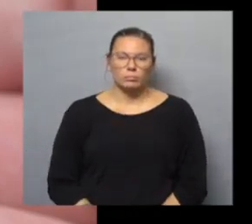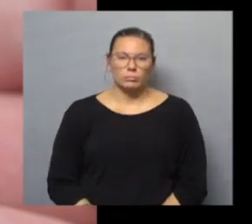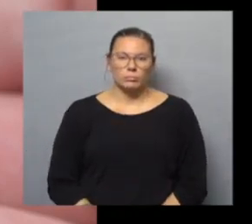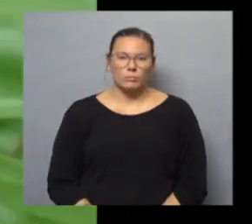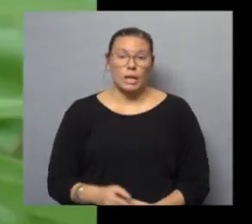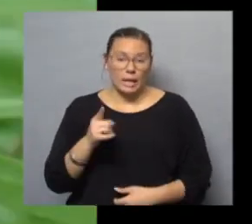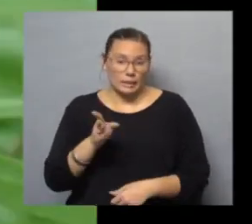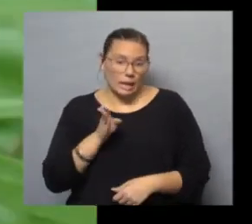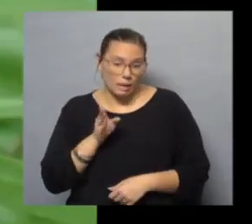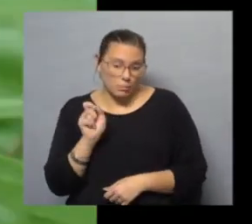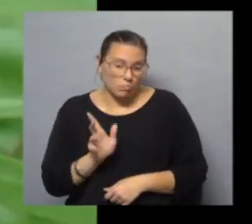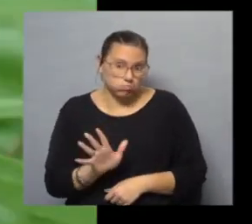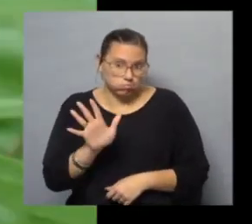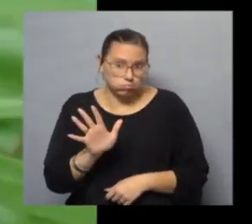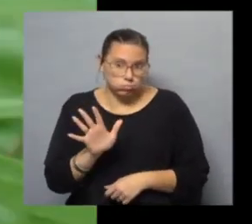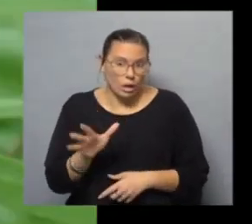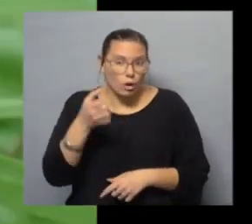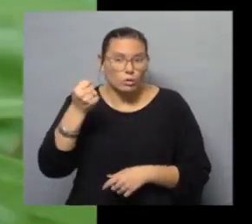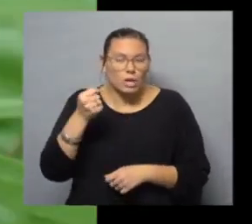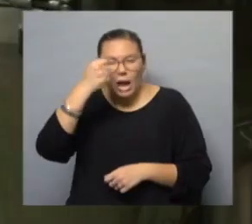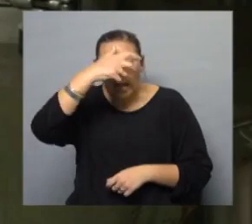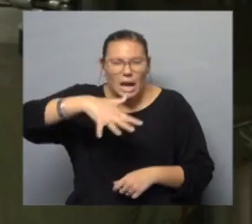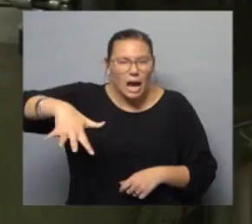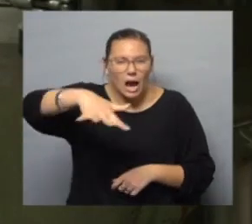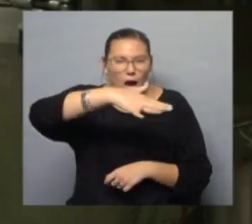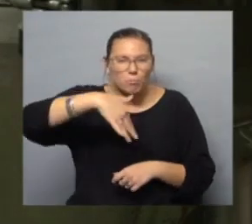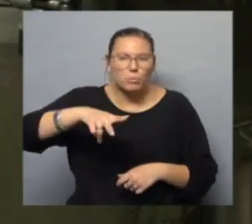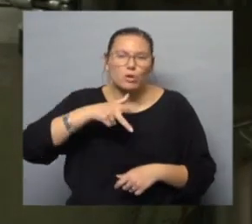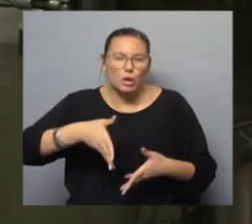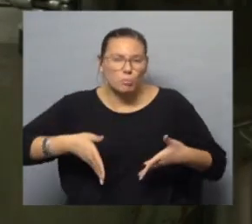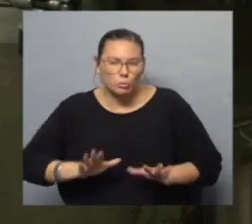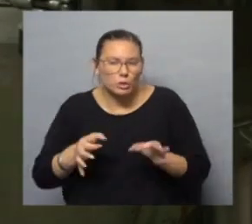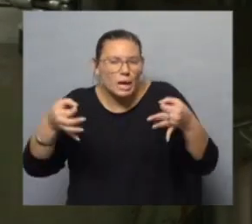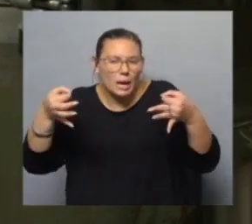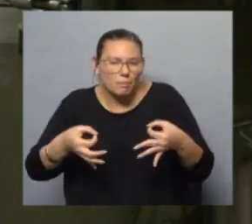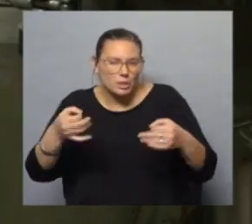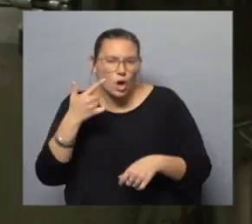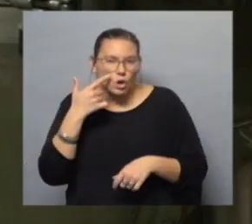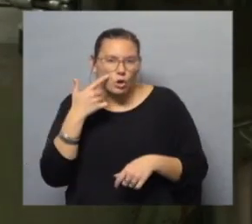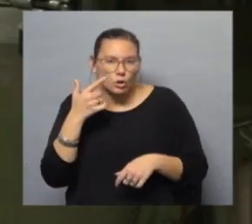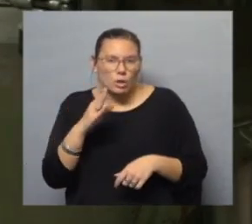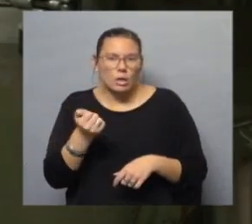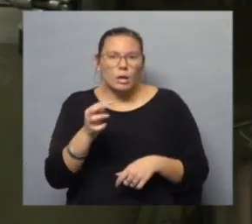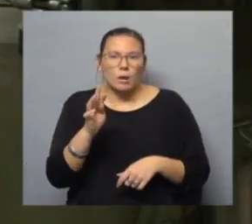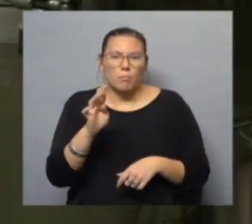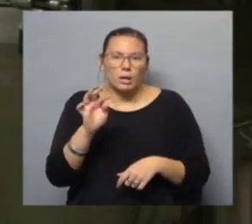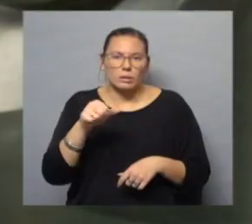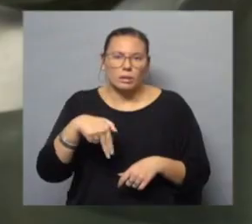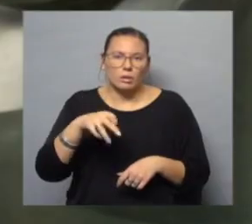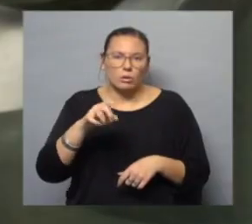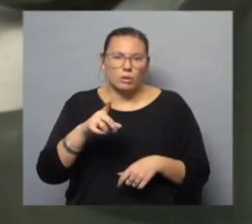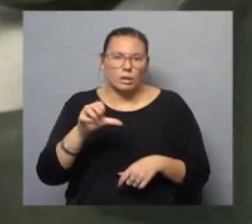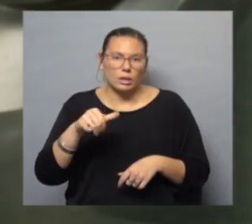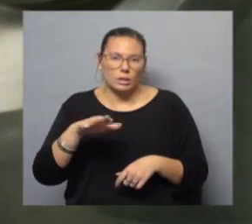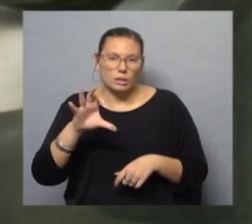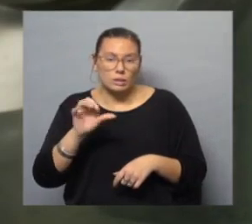Estas hembras que se encontraron en el campo tienen un tipo de reproducción muy particular que se conoce como partenogénesis telitólica, en el que